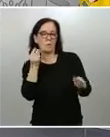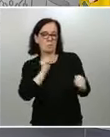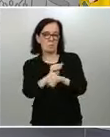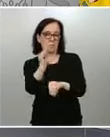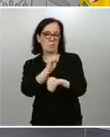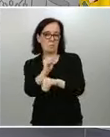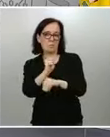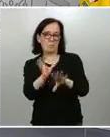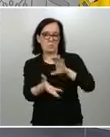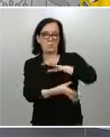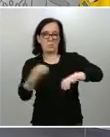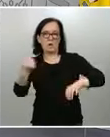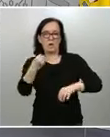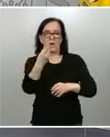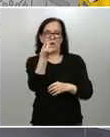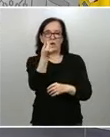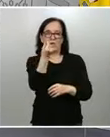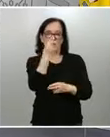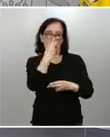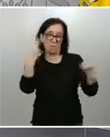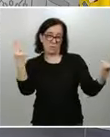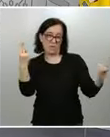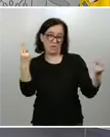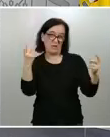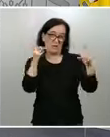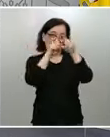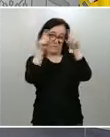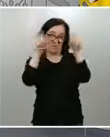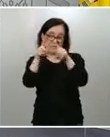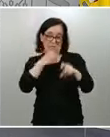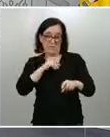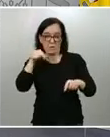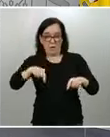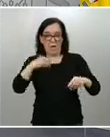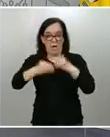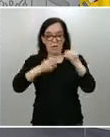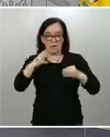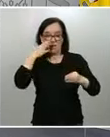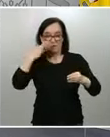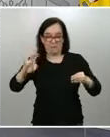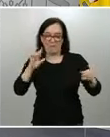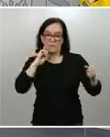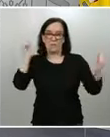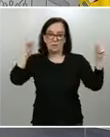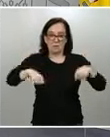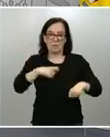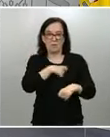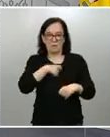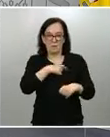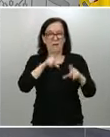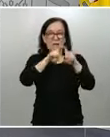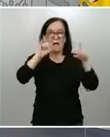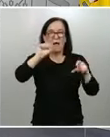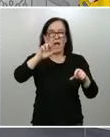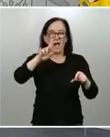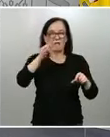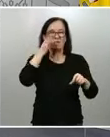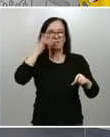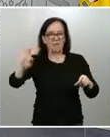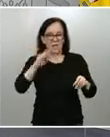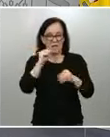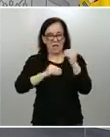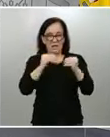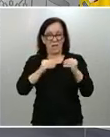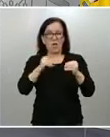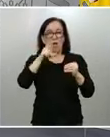españolas como ha hecho francia que hoy será probada la comisión europea esa ayuda para air france y está cerca de hacer de manera con lufthansa y